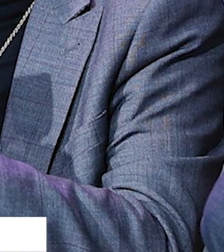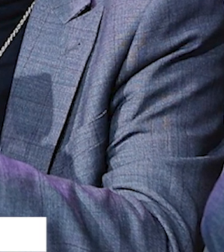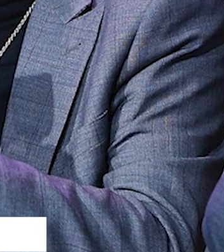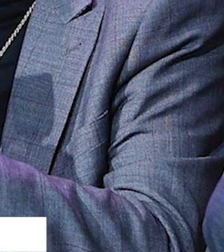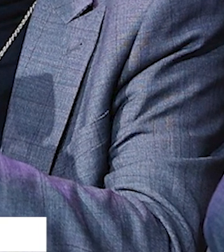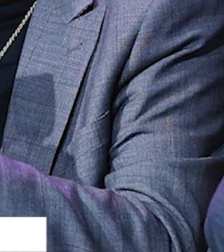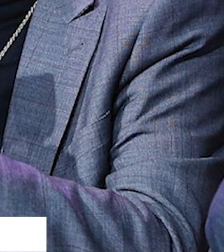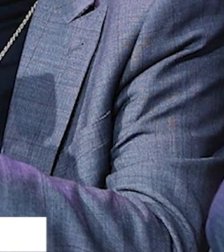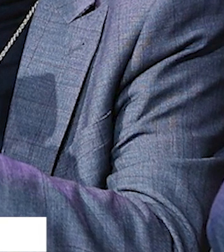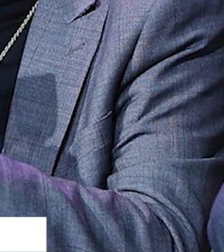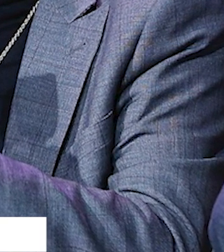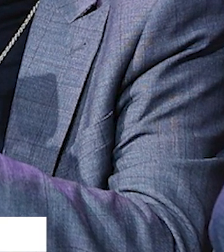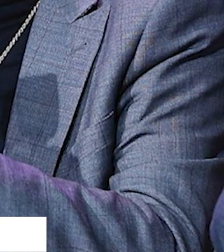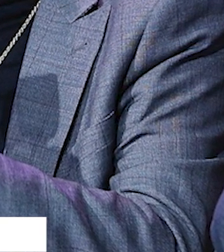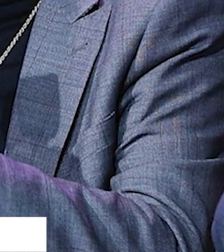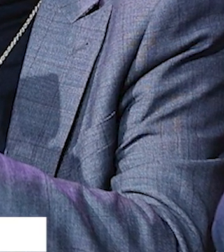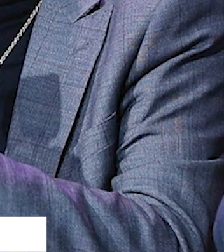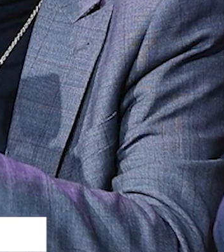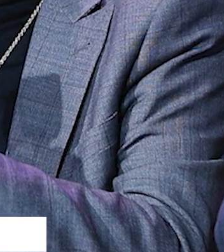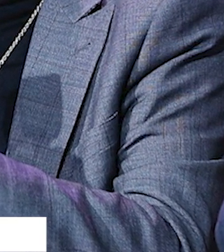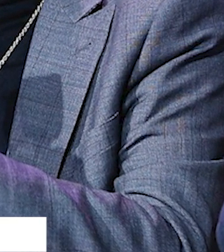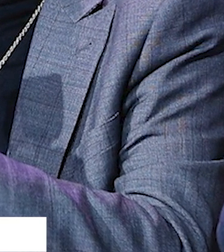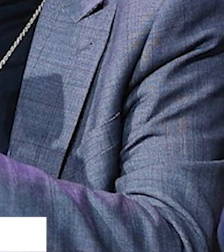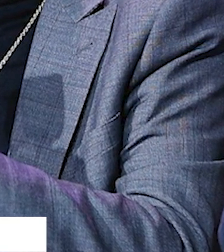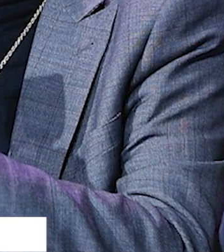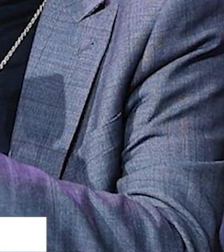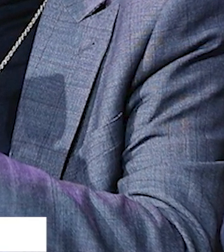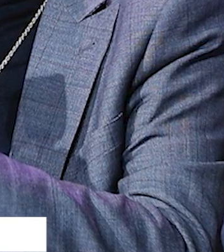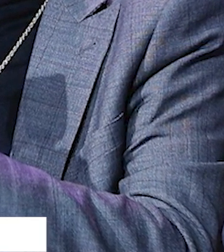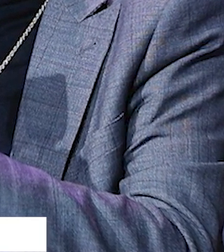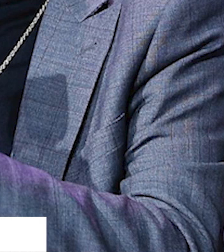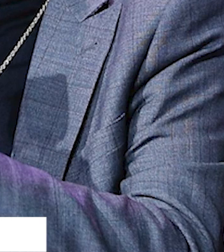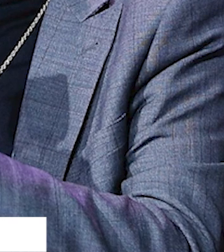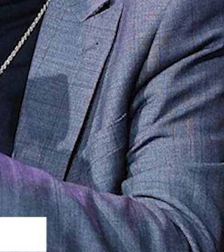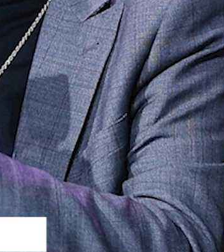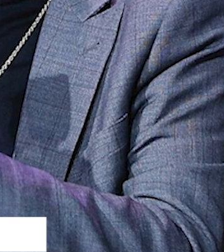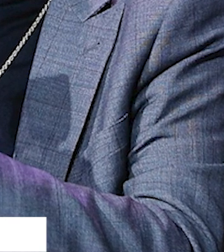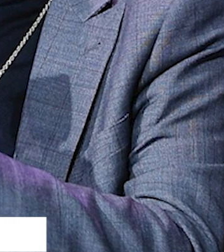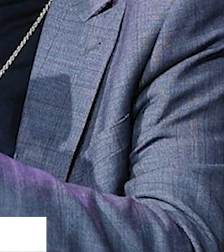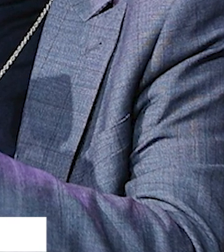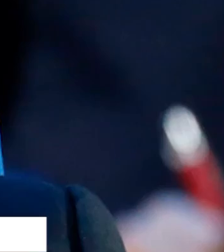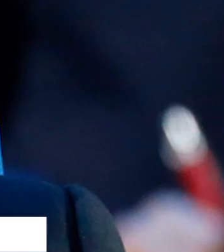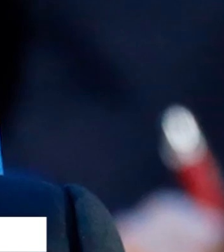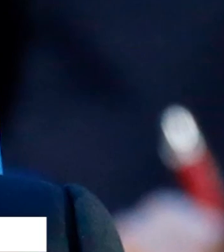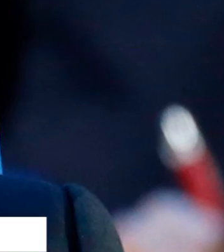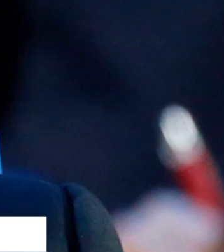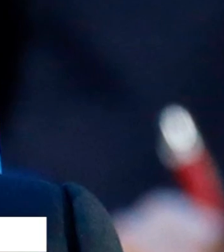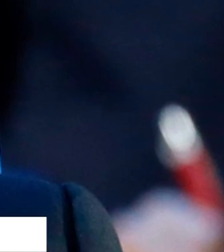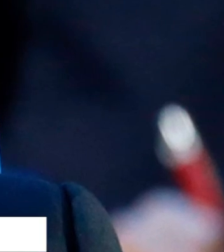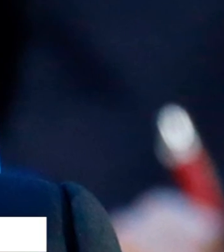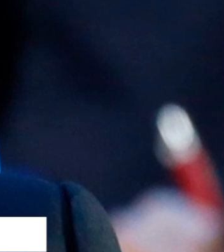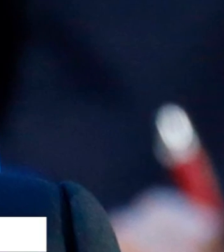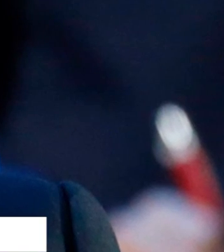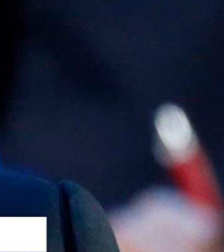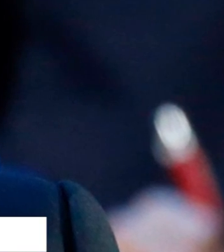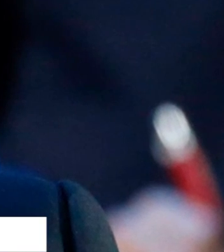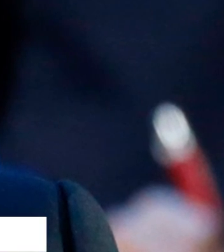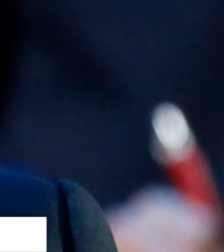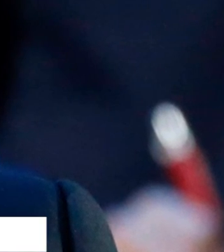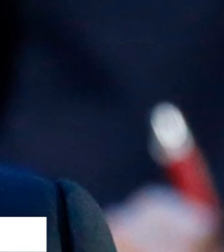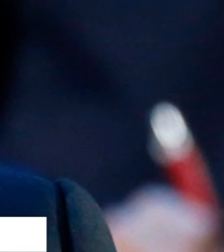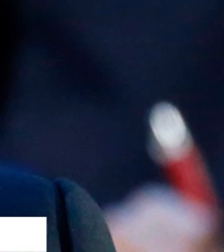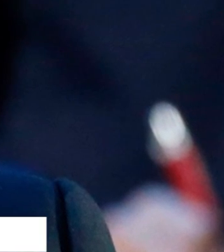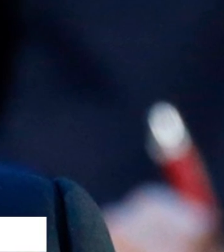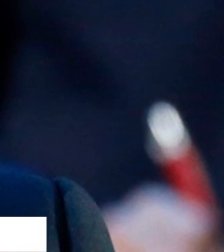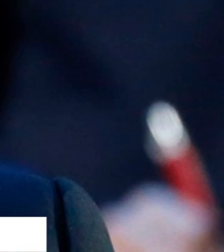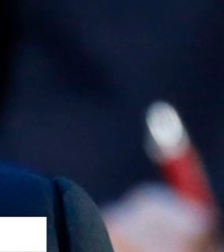hospital de Sao Paulo, donde el sábado fue operado de un tumor en el colon. El tres veces campeón del mundo está en cuidados intensivos y se espera que sea transferido a